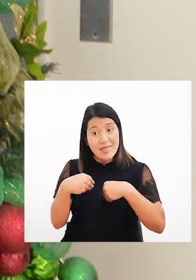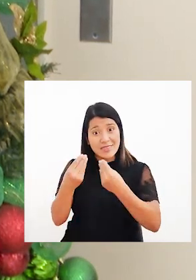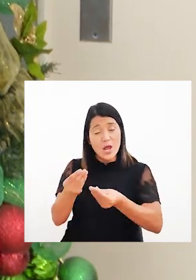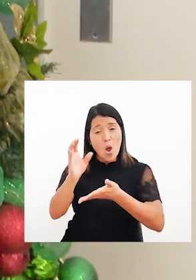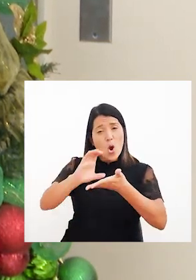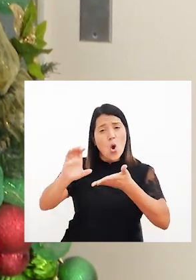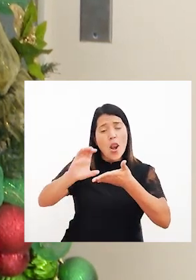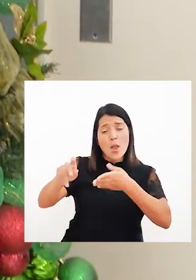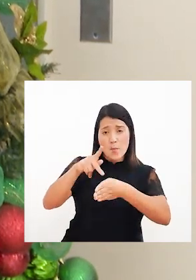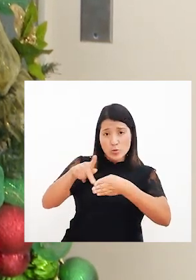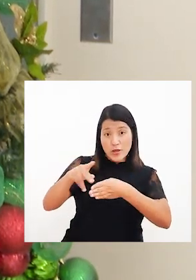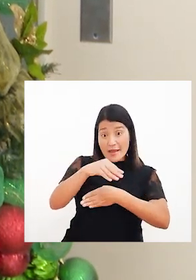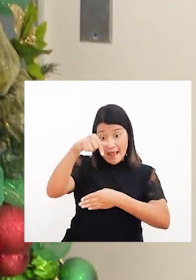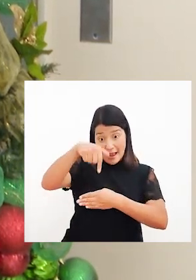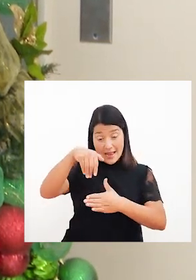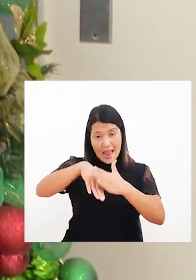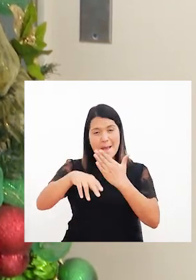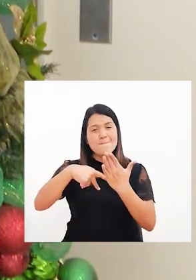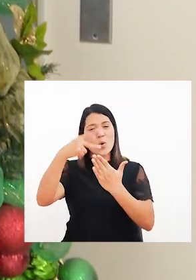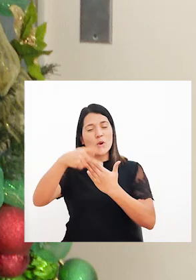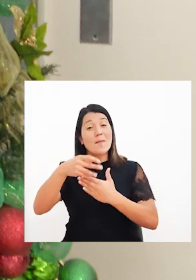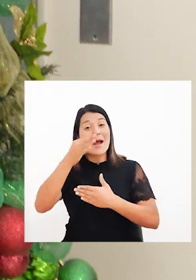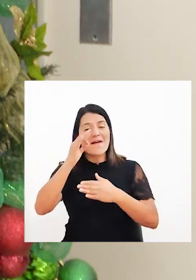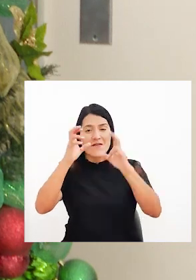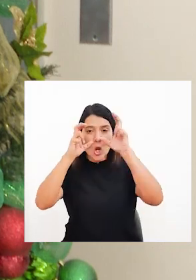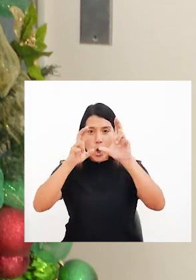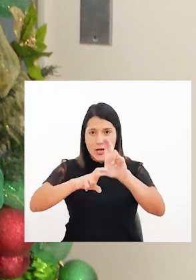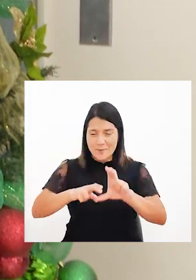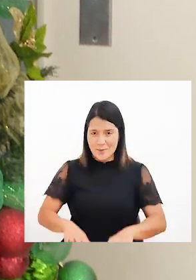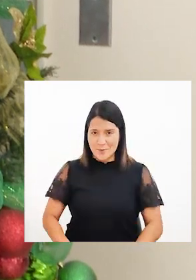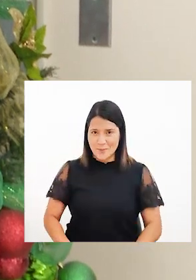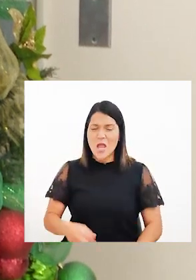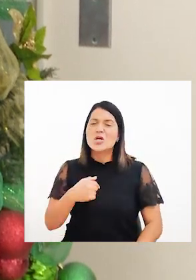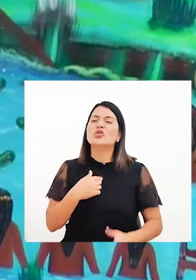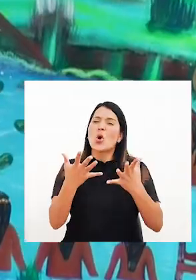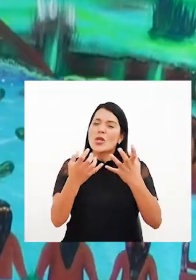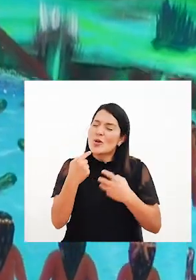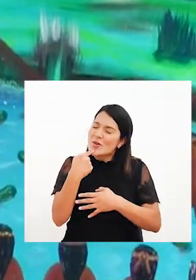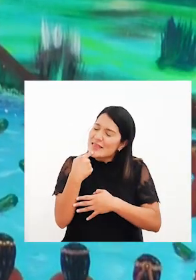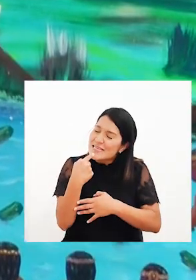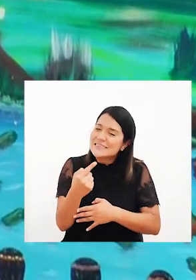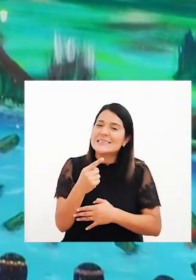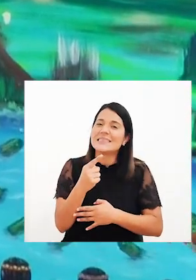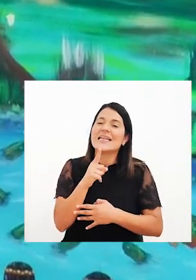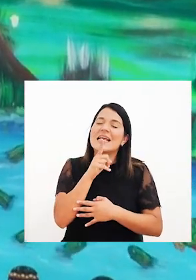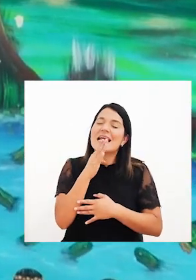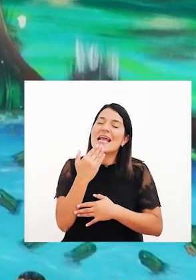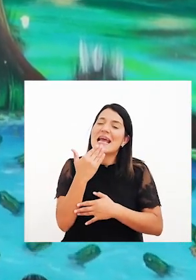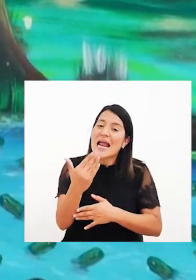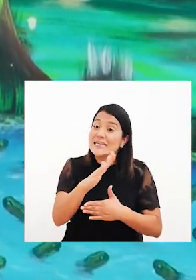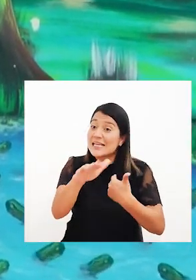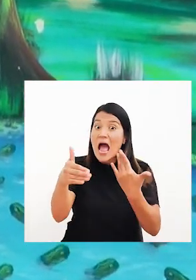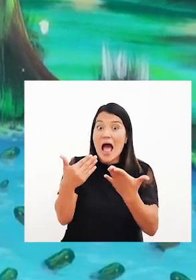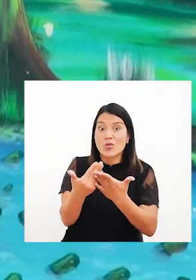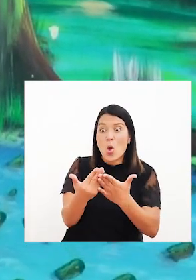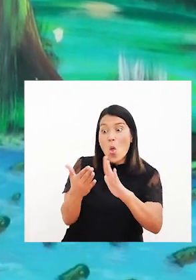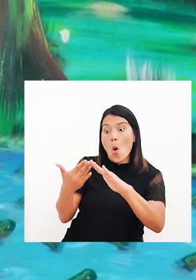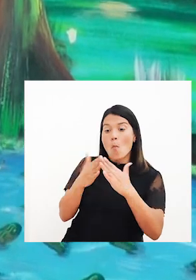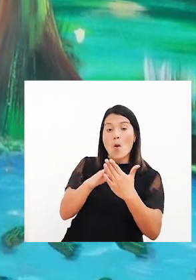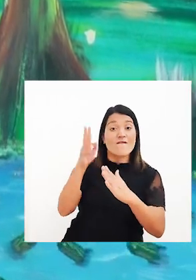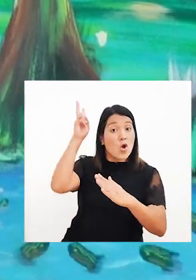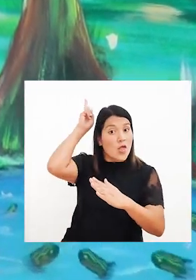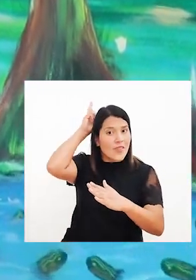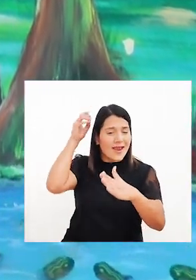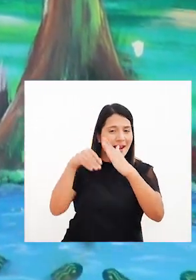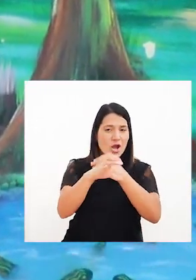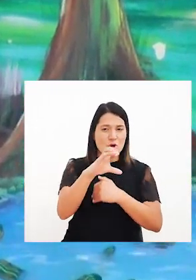colegio profesional y en este programa Café Colibro. Quiero agradecer inmensamente a todos los territorios